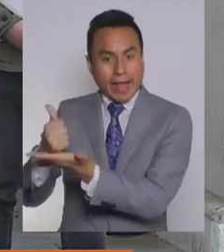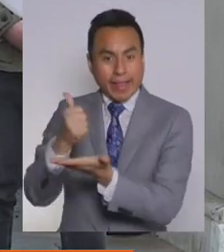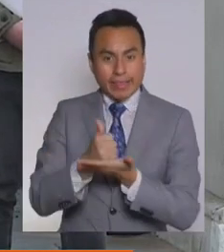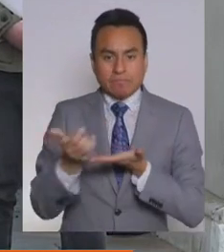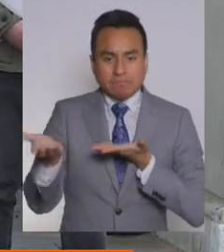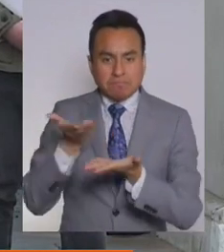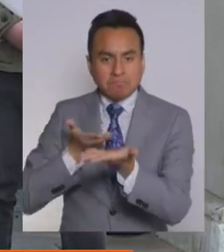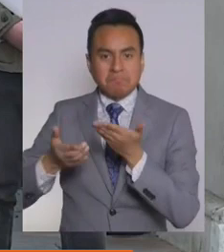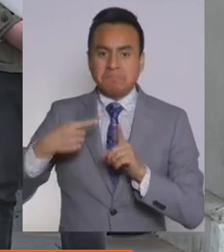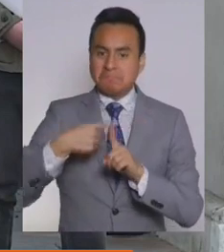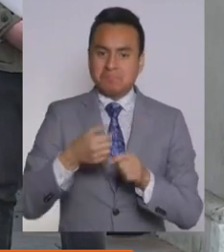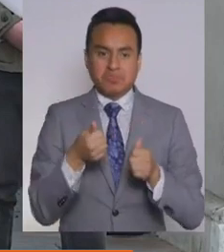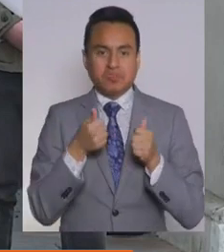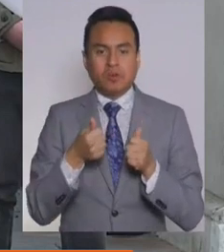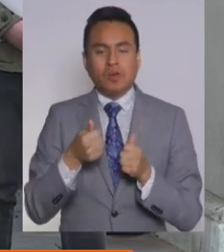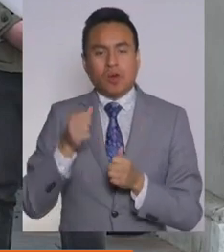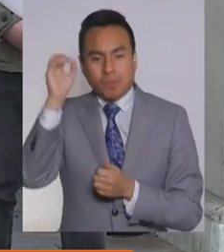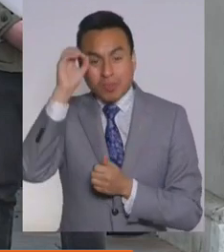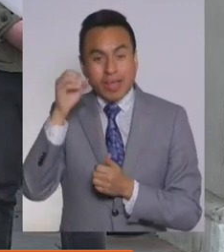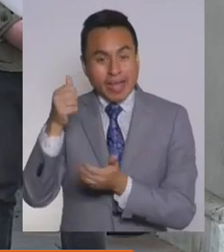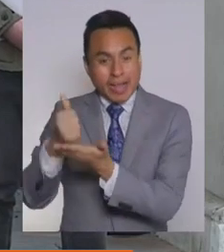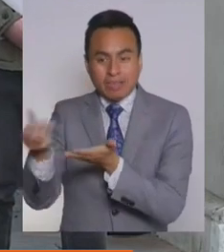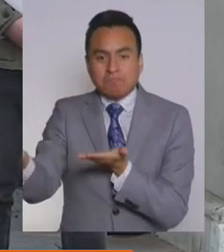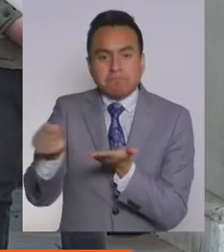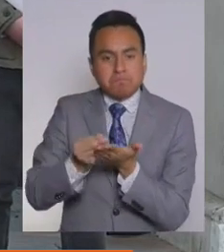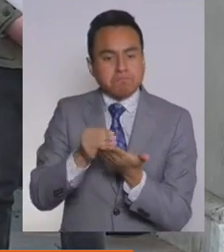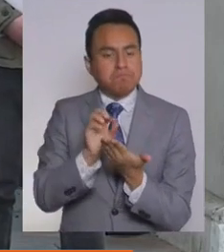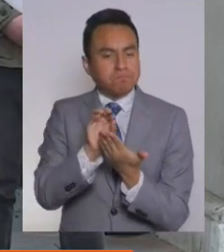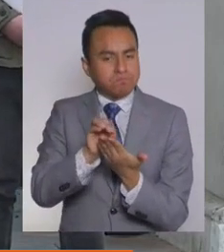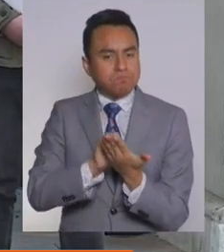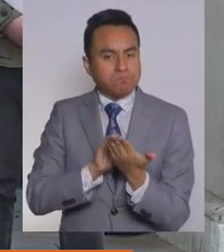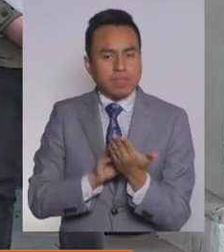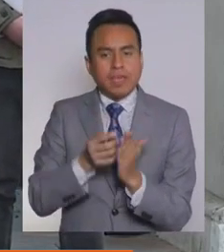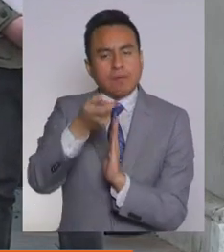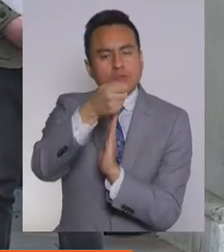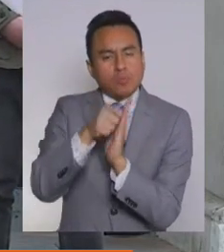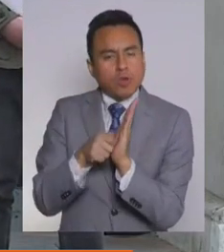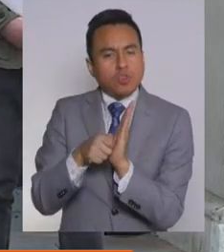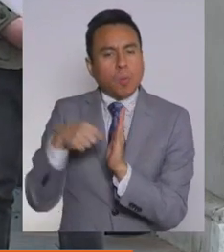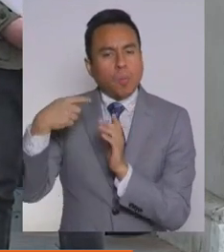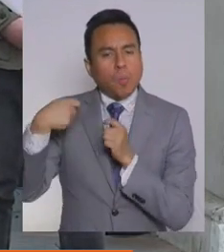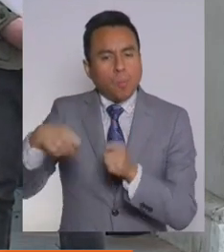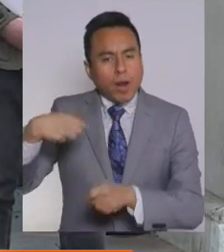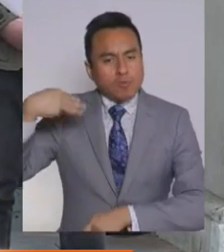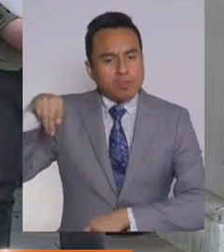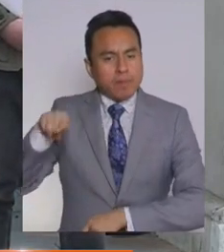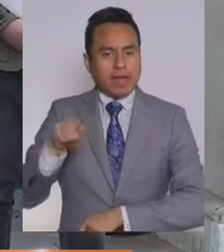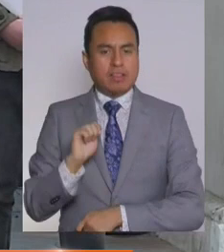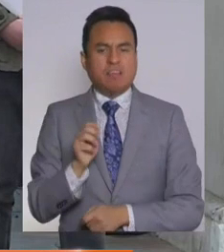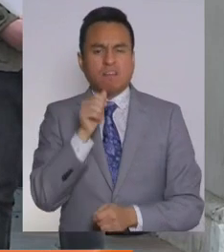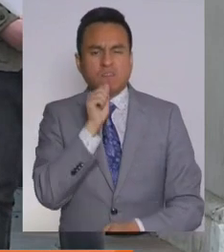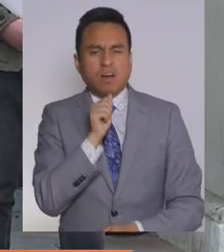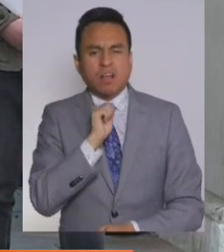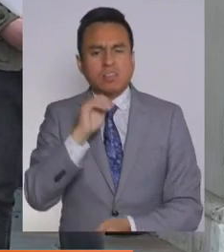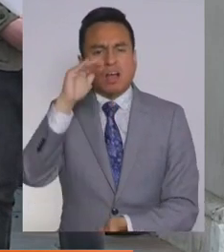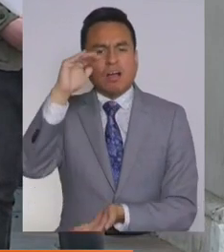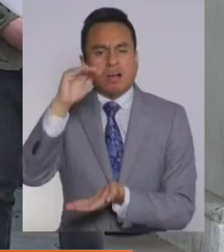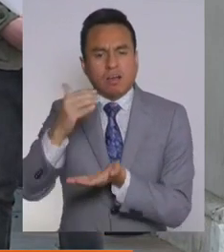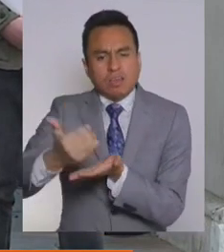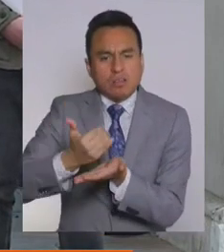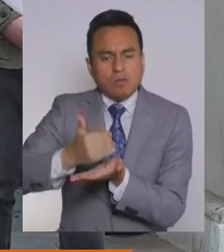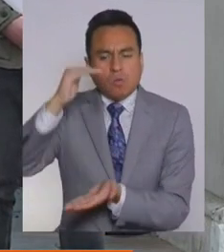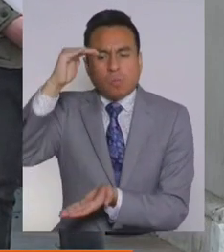sido muy provechoso. Hemos recogido sus opiniones respecto de los presupuestos municipales, de la falta y disminución de